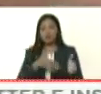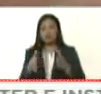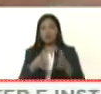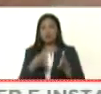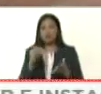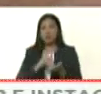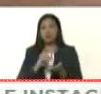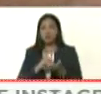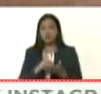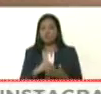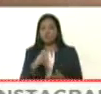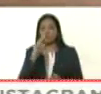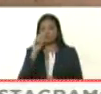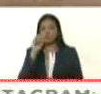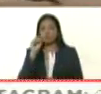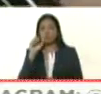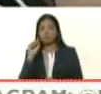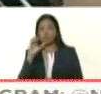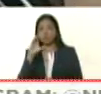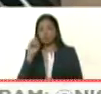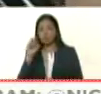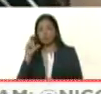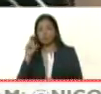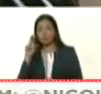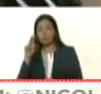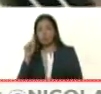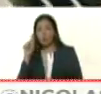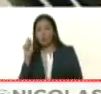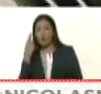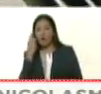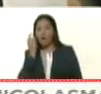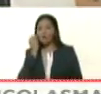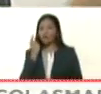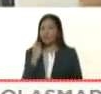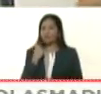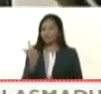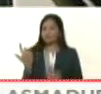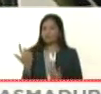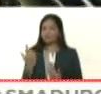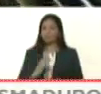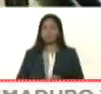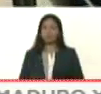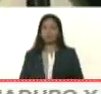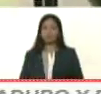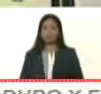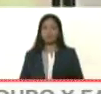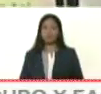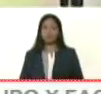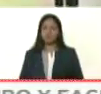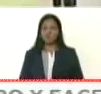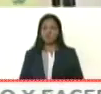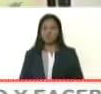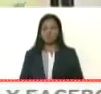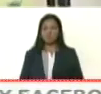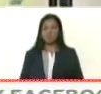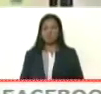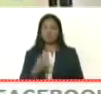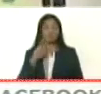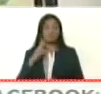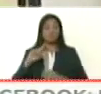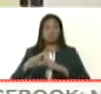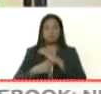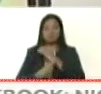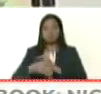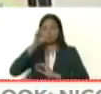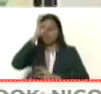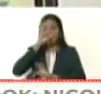denominada Rosana de Cúcuta. Esta Rosana de Cúcuta, para que no estén diciendo que es que Guaidó no sabía